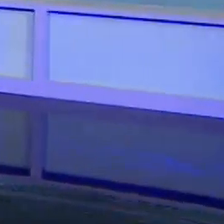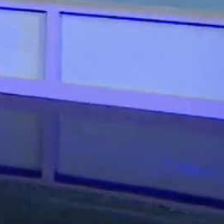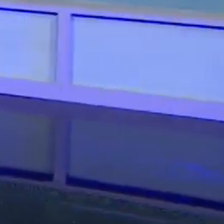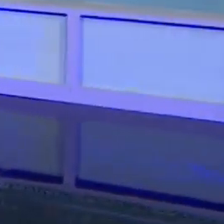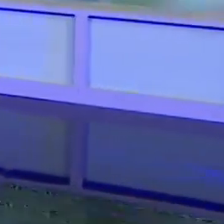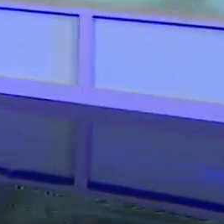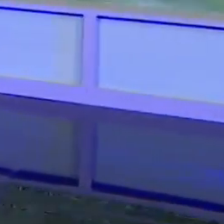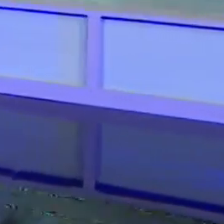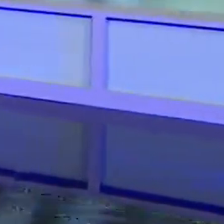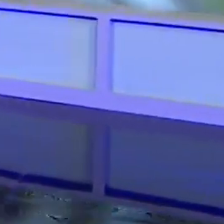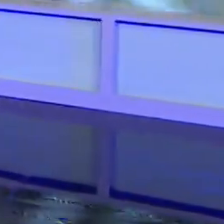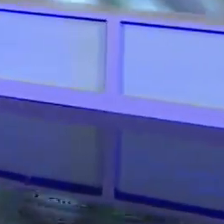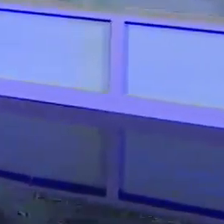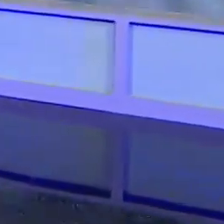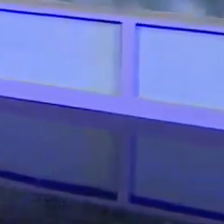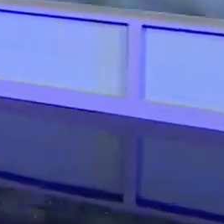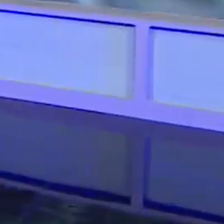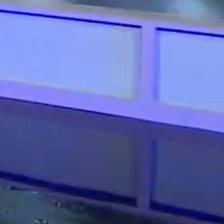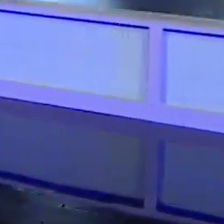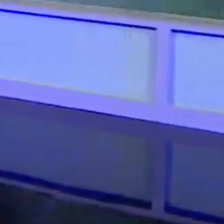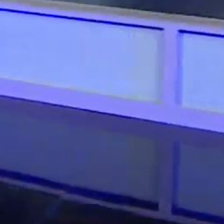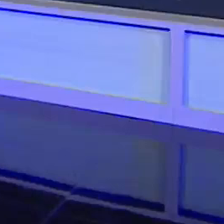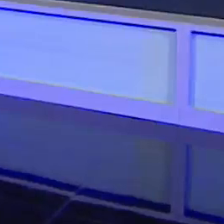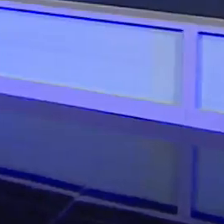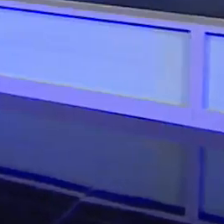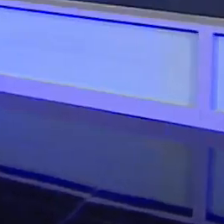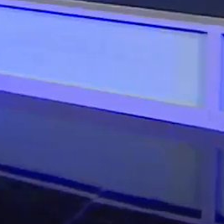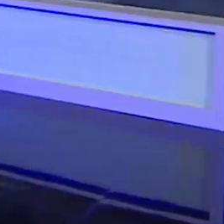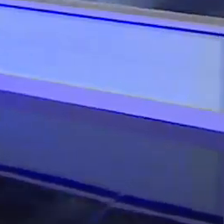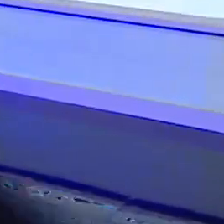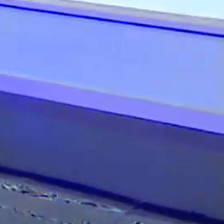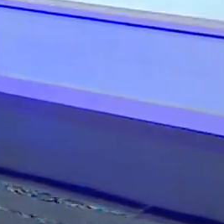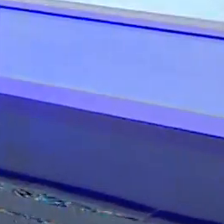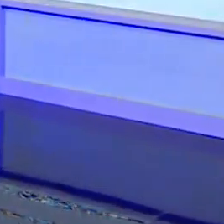Ni la entereza, ni la risa, ni siquiera la mirada.